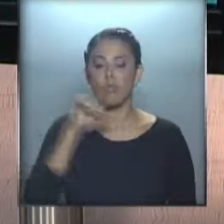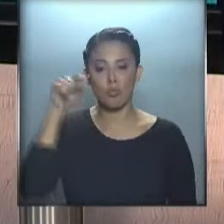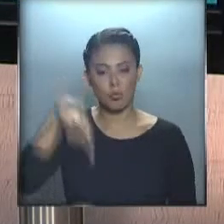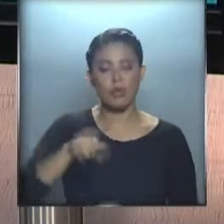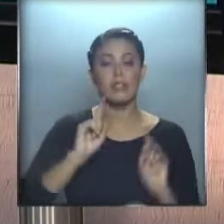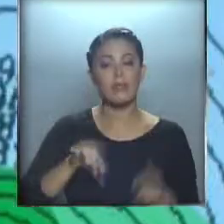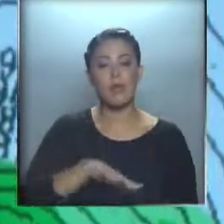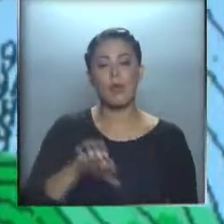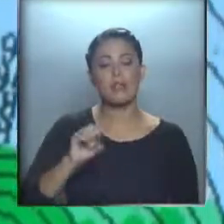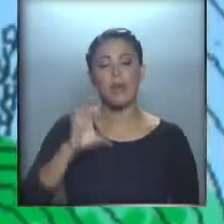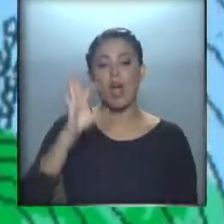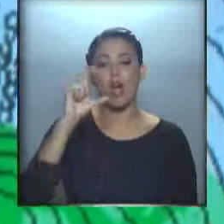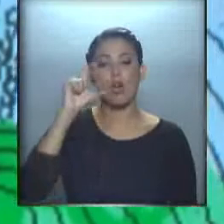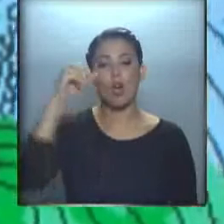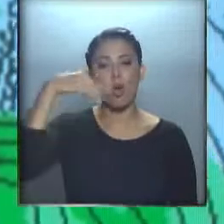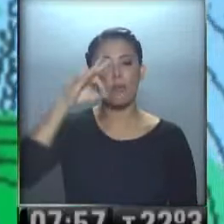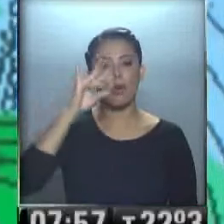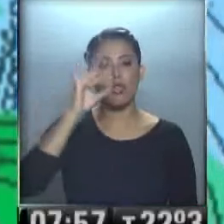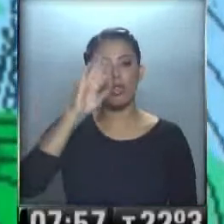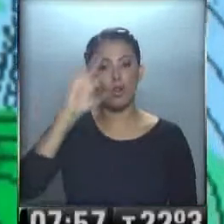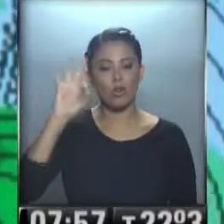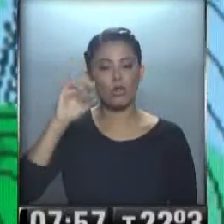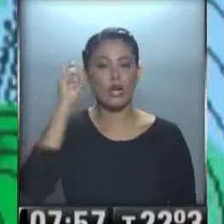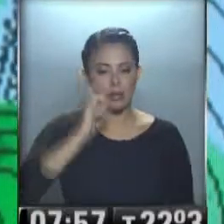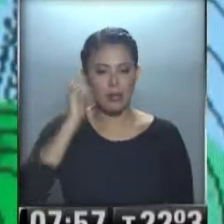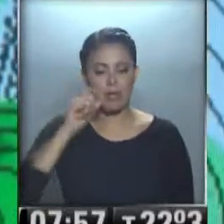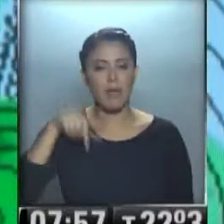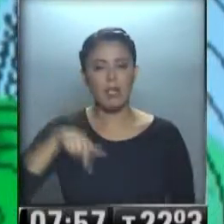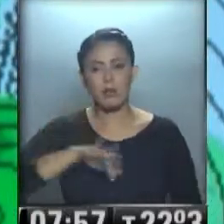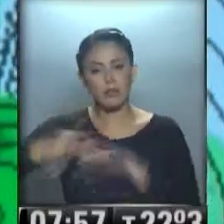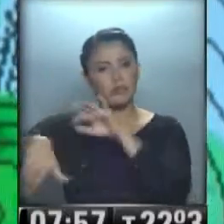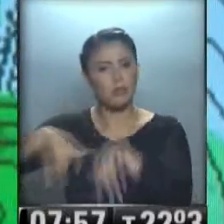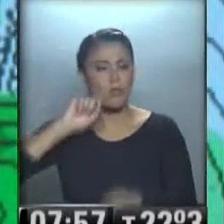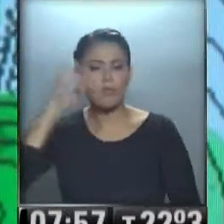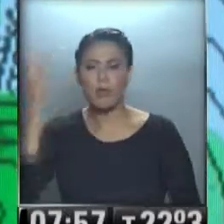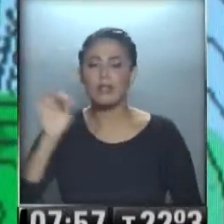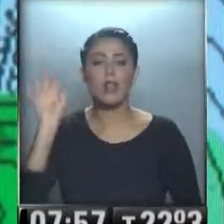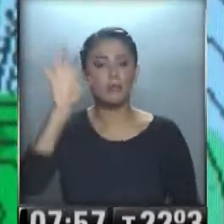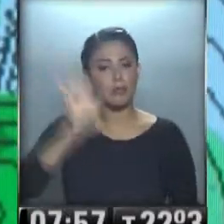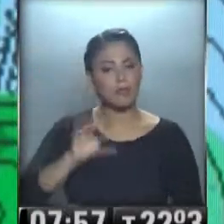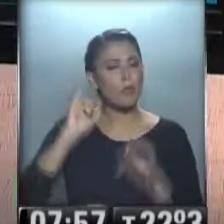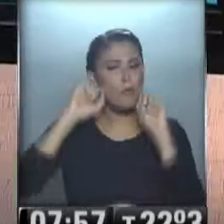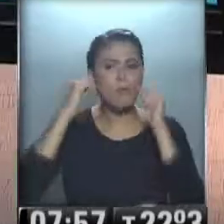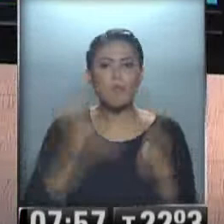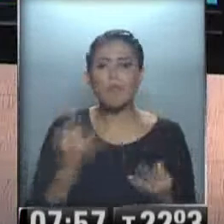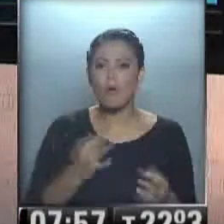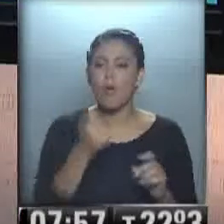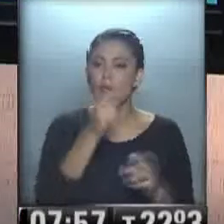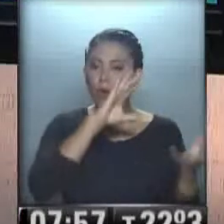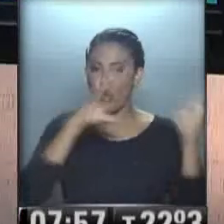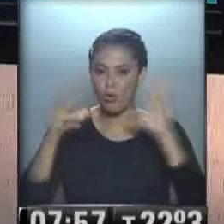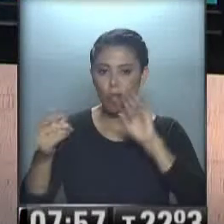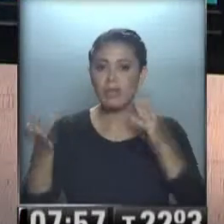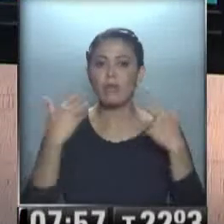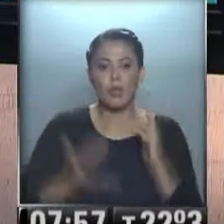de Comodoro Rivadavia, ahí tienen Radatili, una playa preciosa. Va a estar muy lindo, con muy poquita nubosidad,